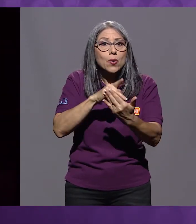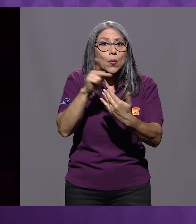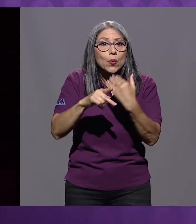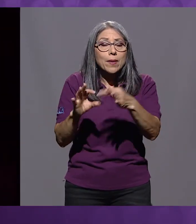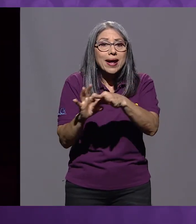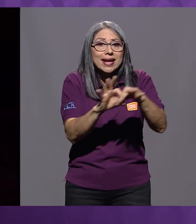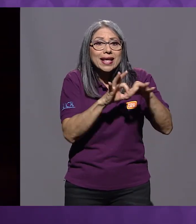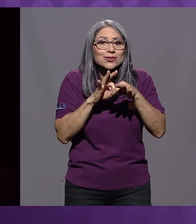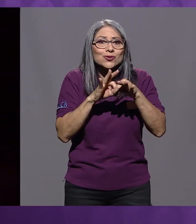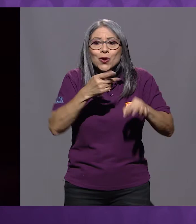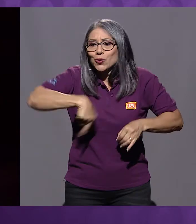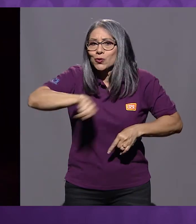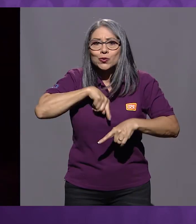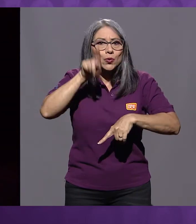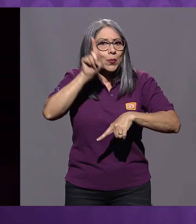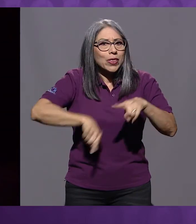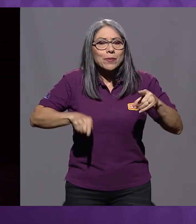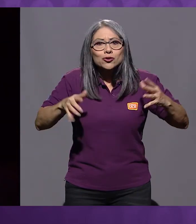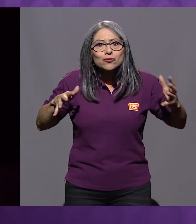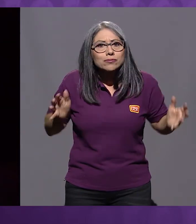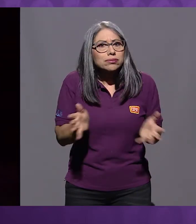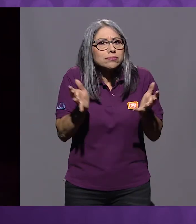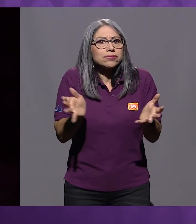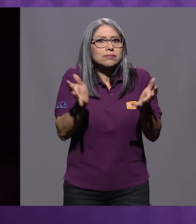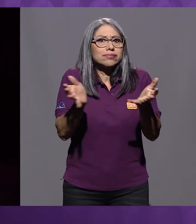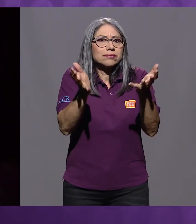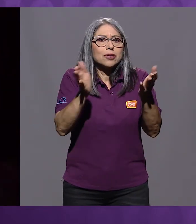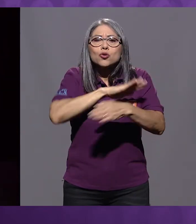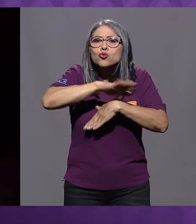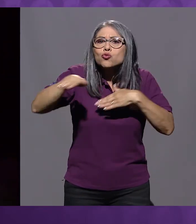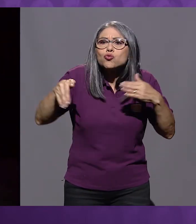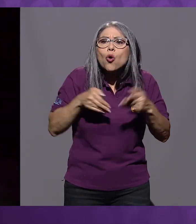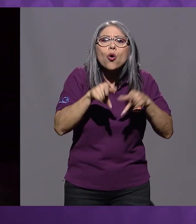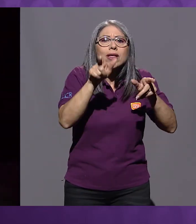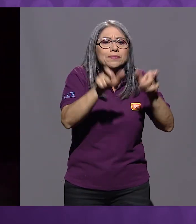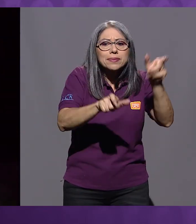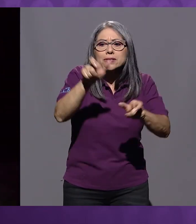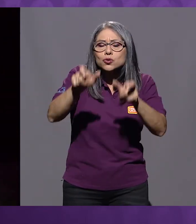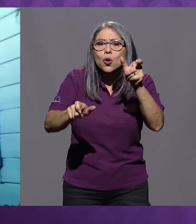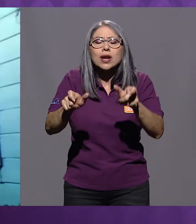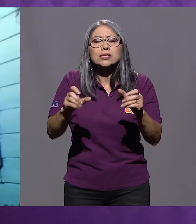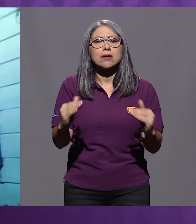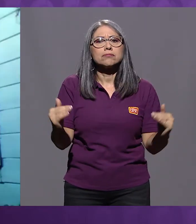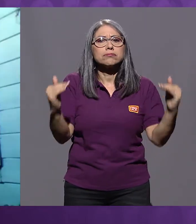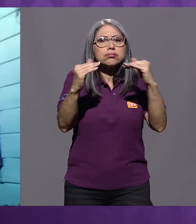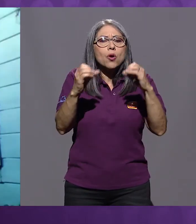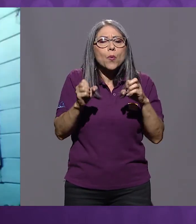de la promoción en donde todos y todas tenemos esa equidad de oportunidades